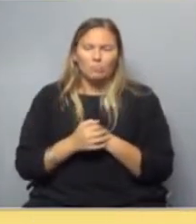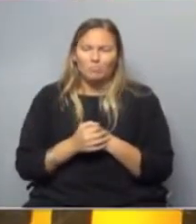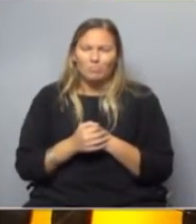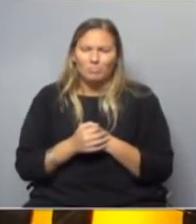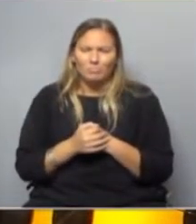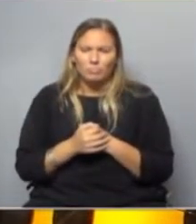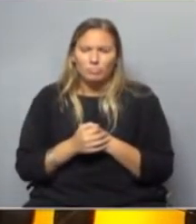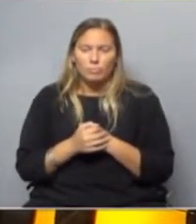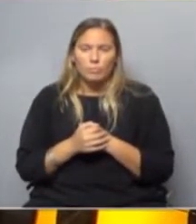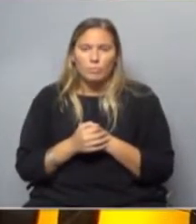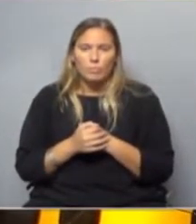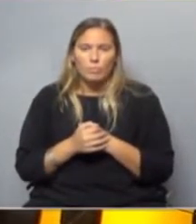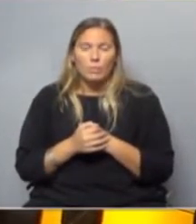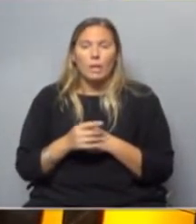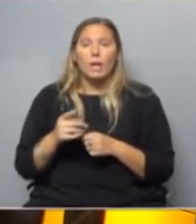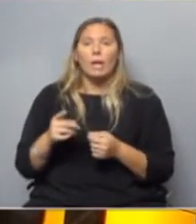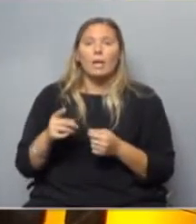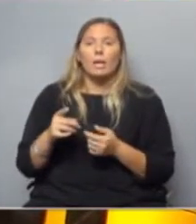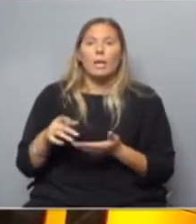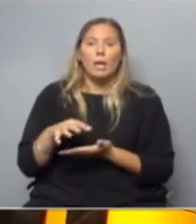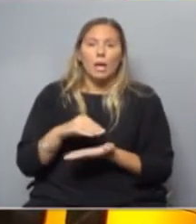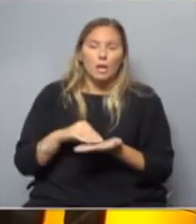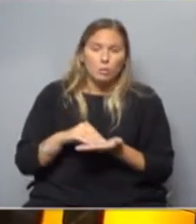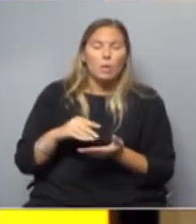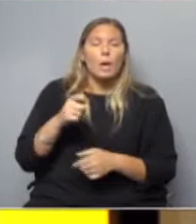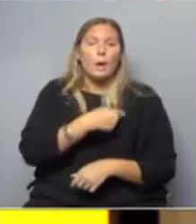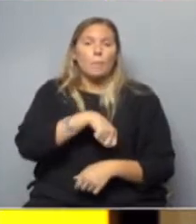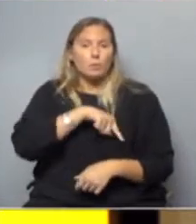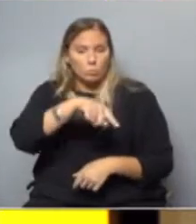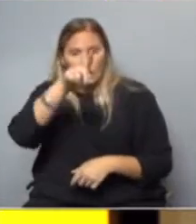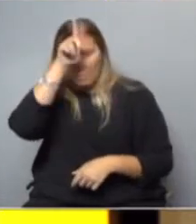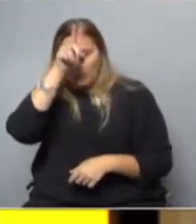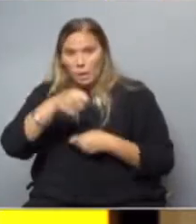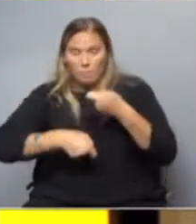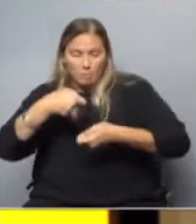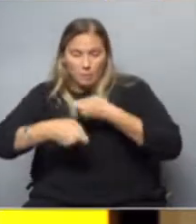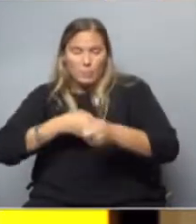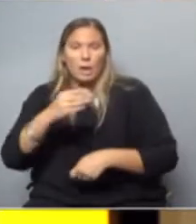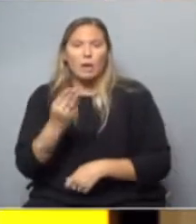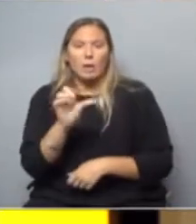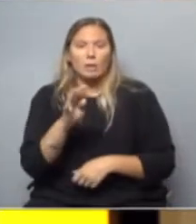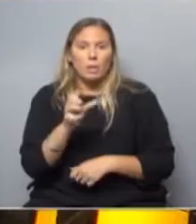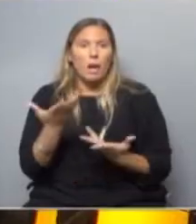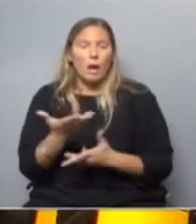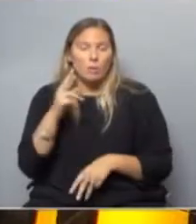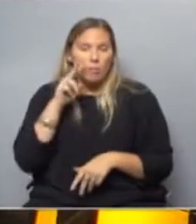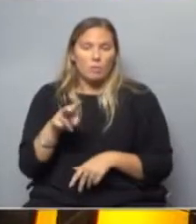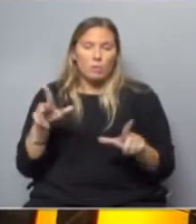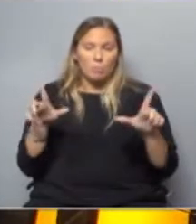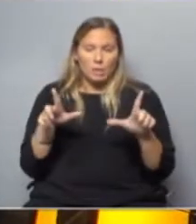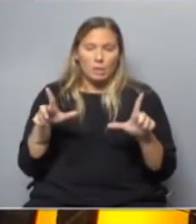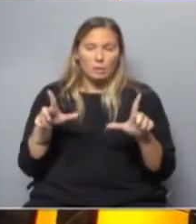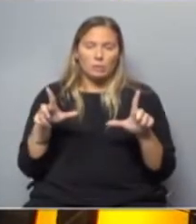que trabajamos bastante. El estudio español, ustedes desde Alemania, el montaje en Qatar, lo estamos viendo en imágenes, y el